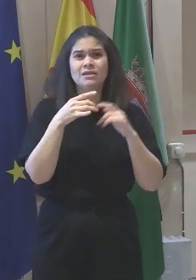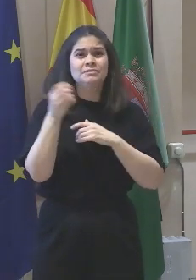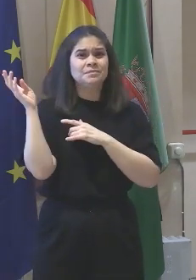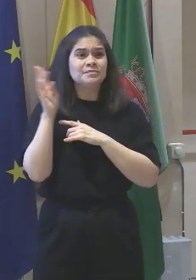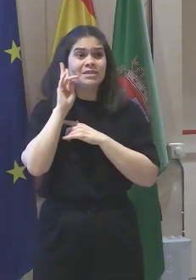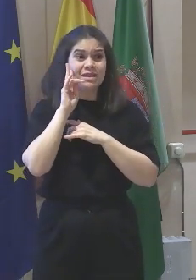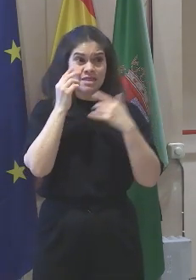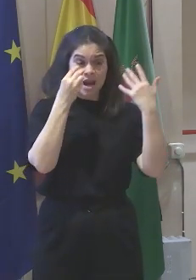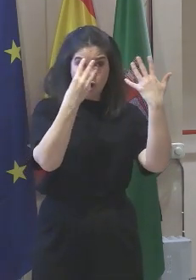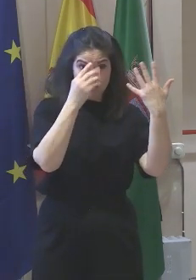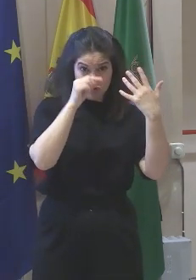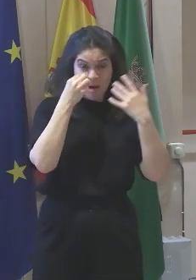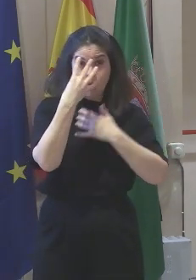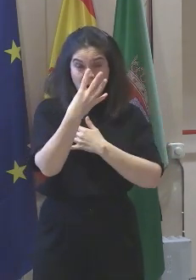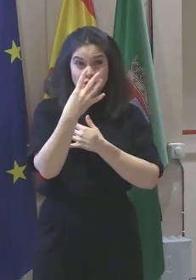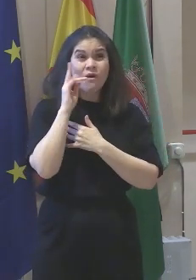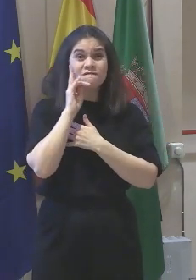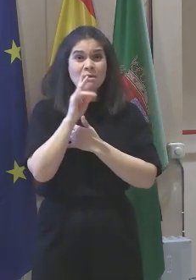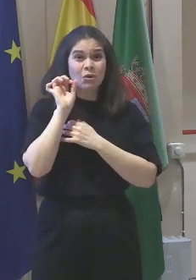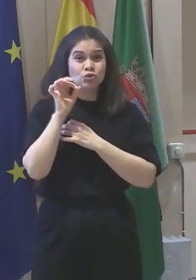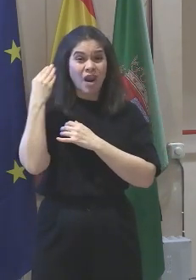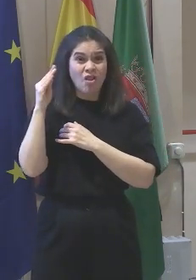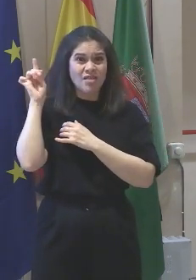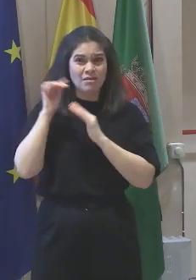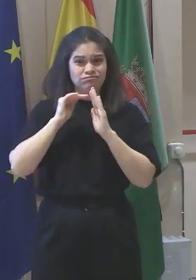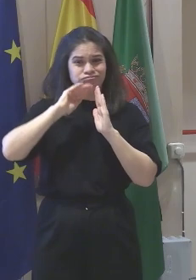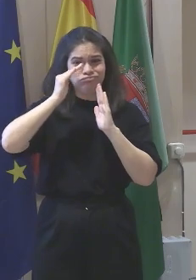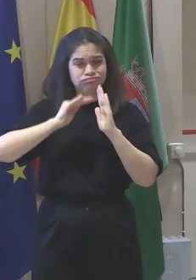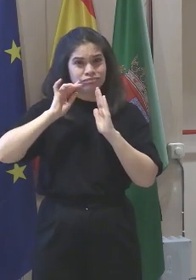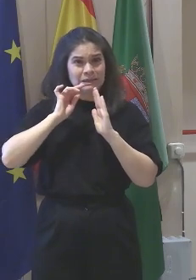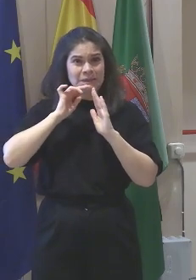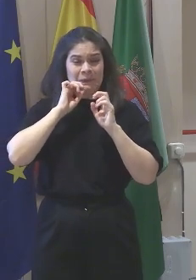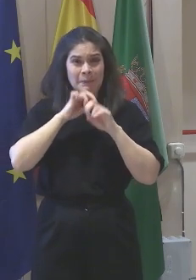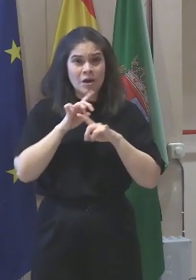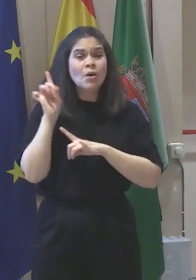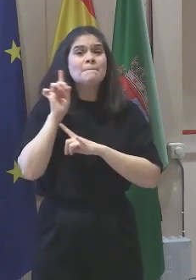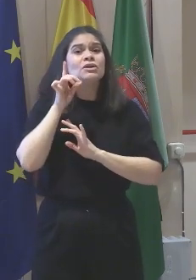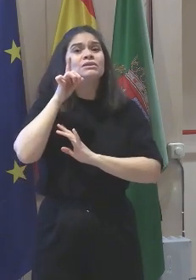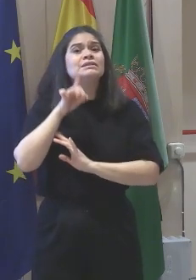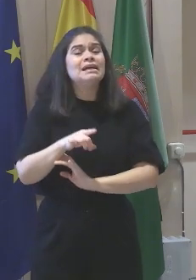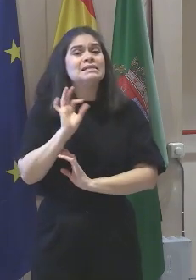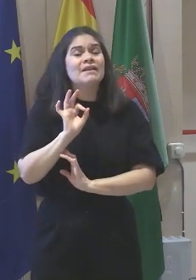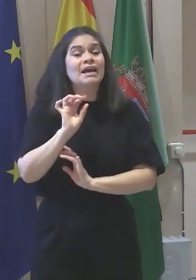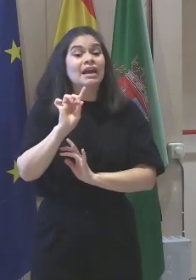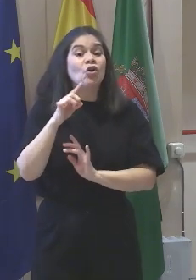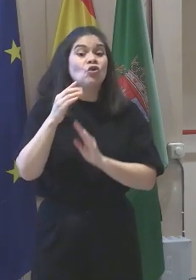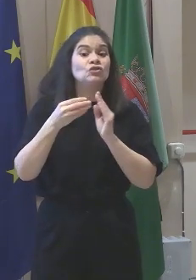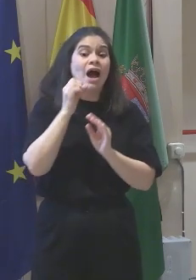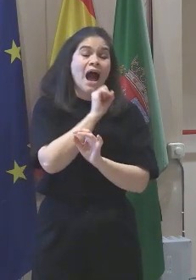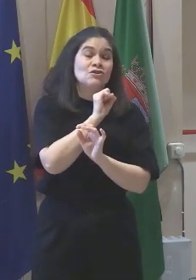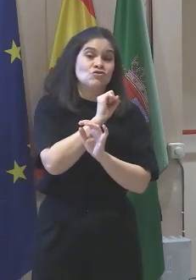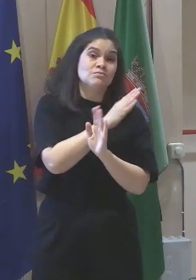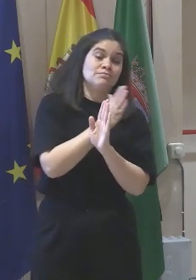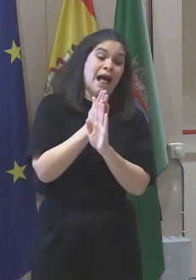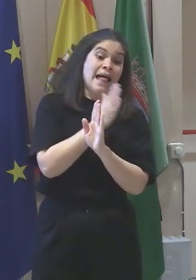la adolescencia y, bueno, la buena noticia es que respecto a los años anteriores, pues sí que ha habido una mejoría y esa mejoría parece